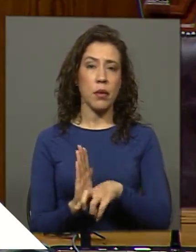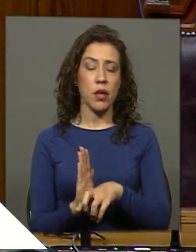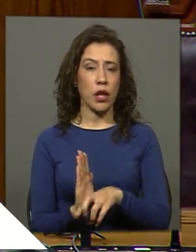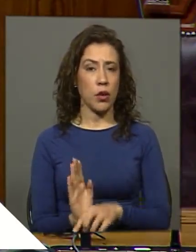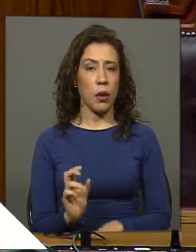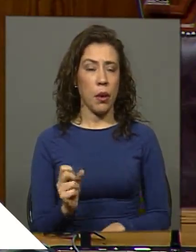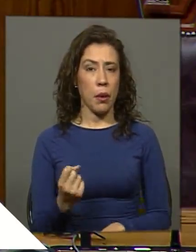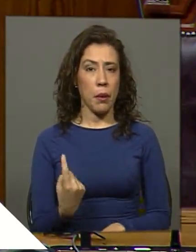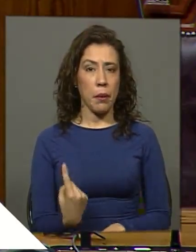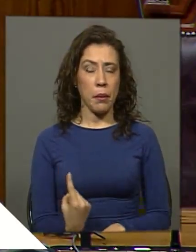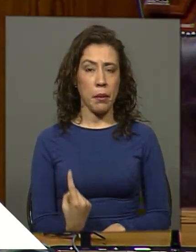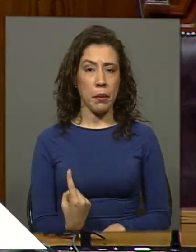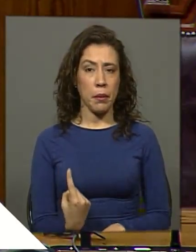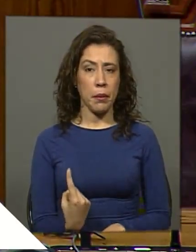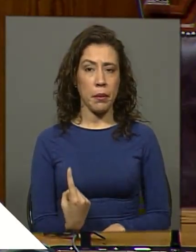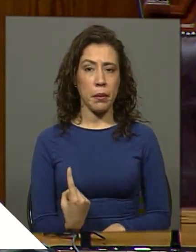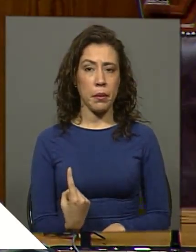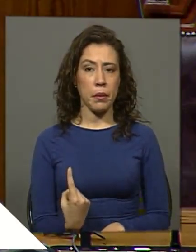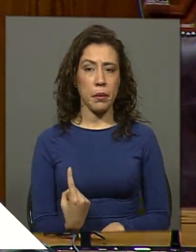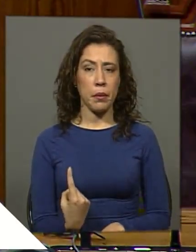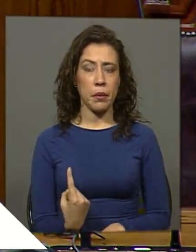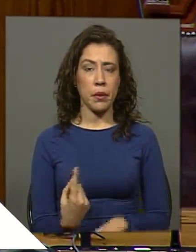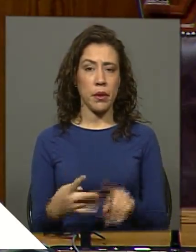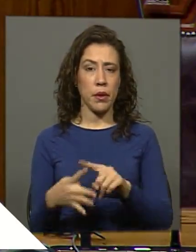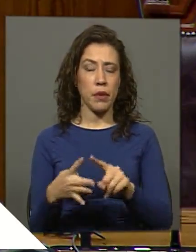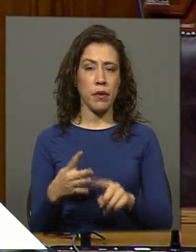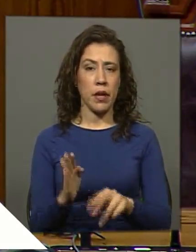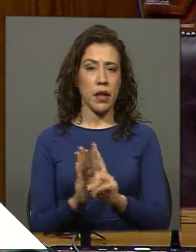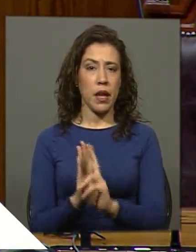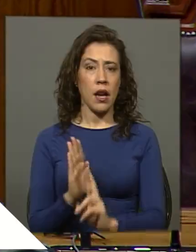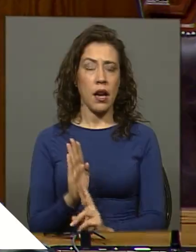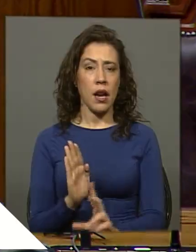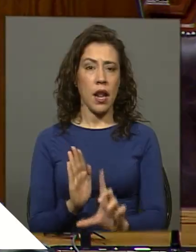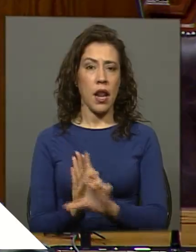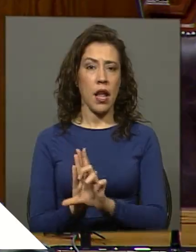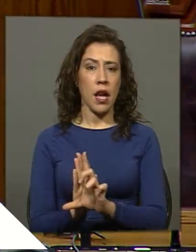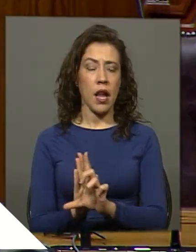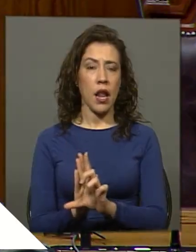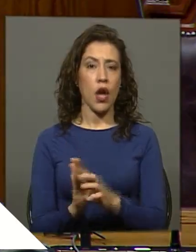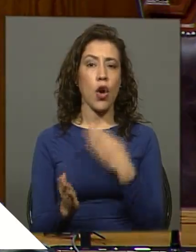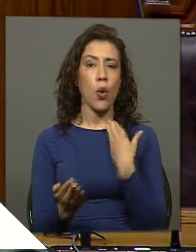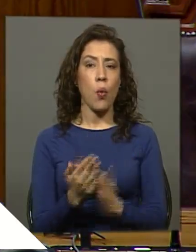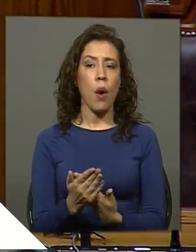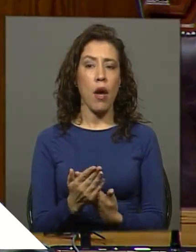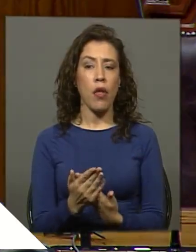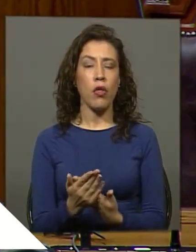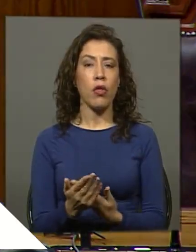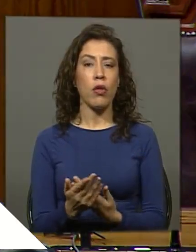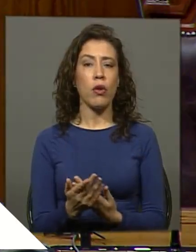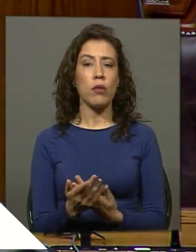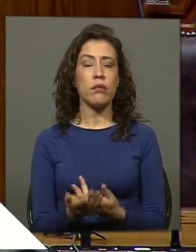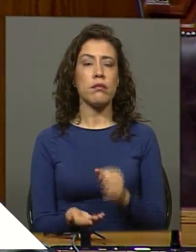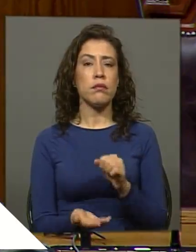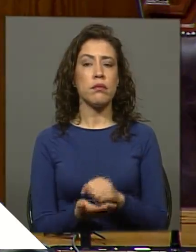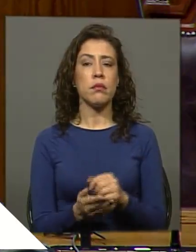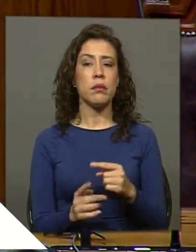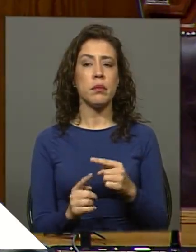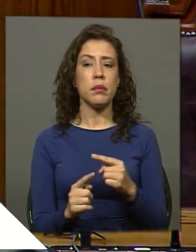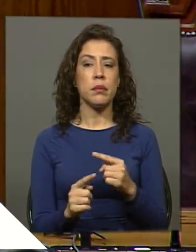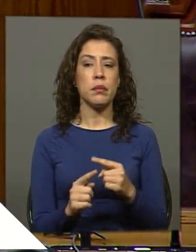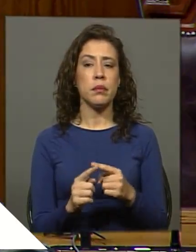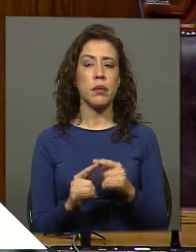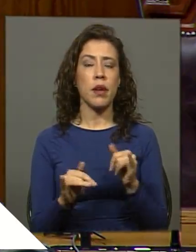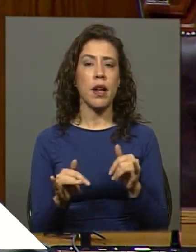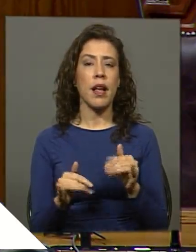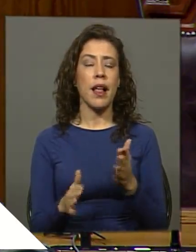primero una serie de reglas legales respecto de cuando uno alega respecto de si